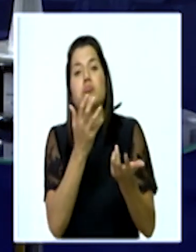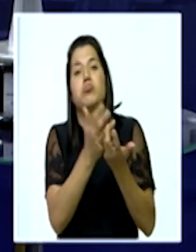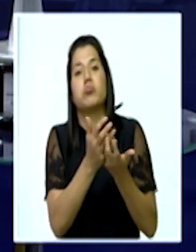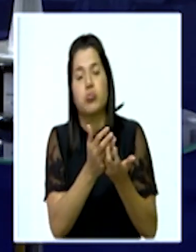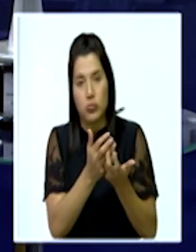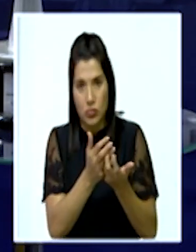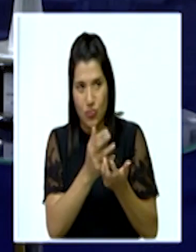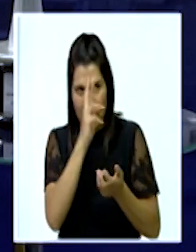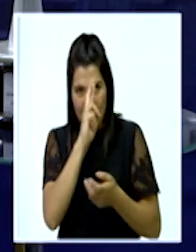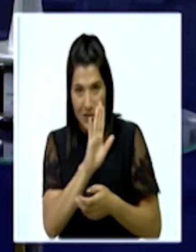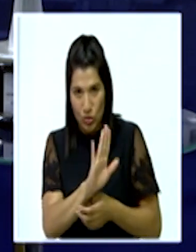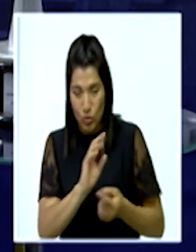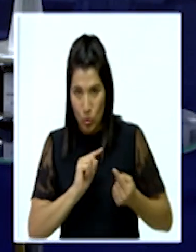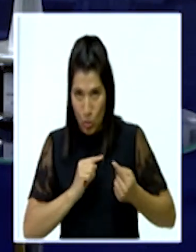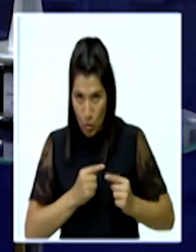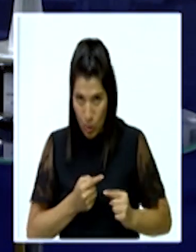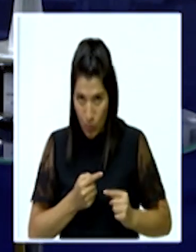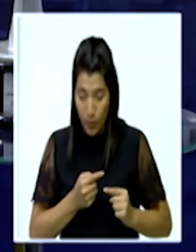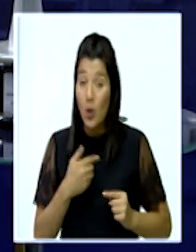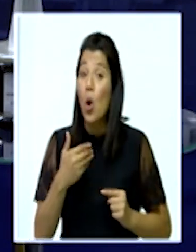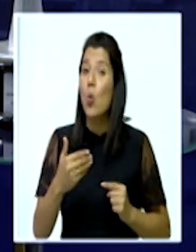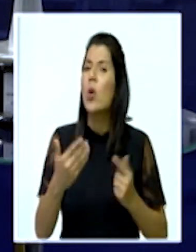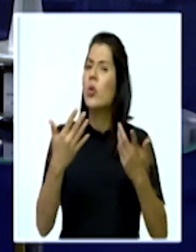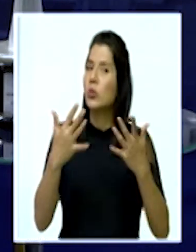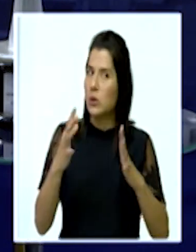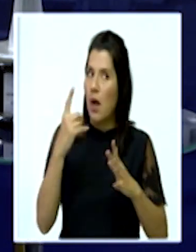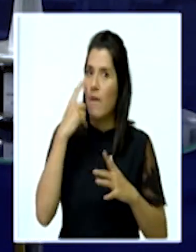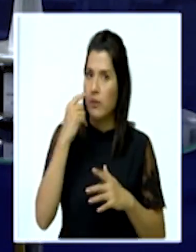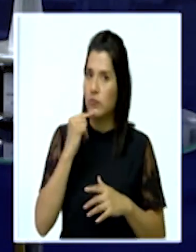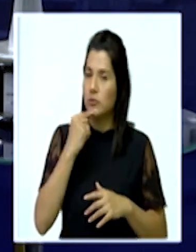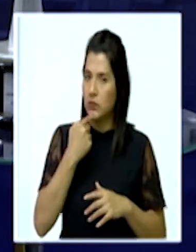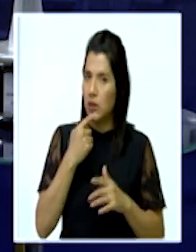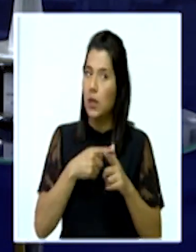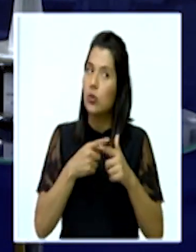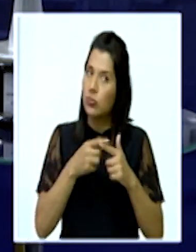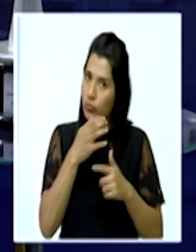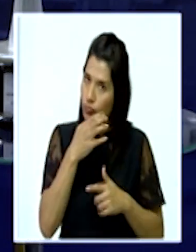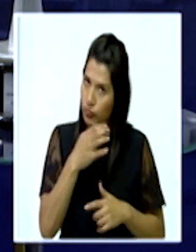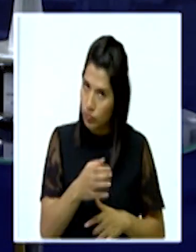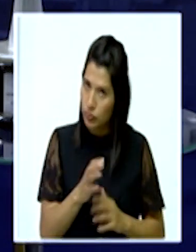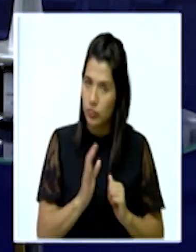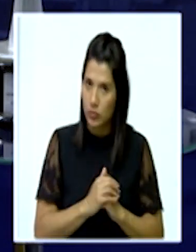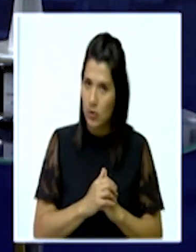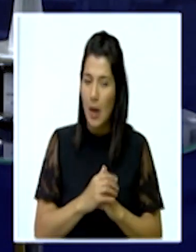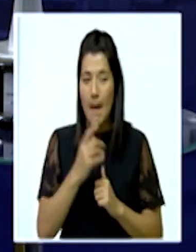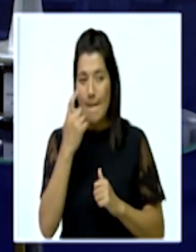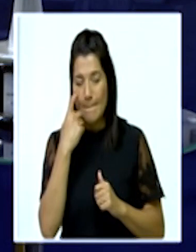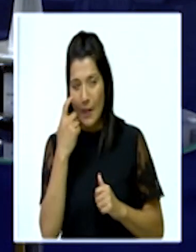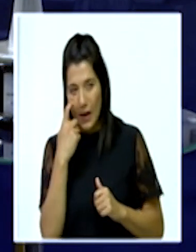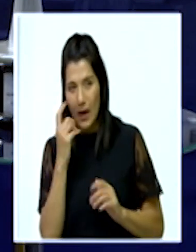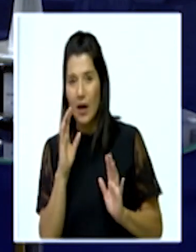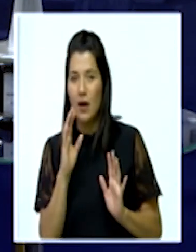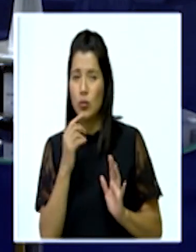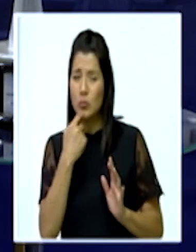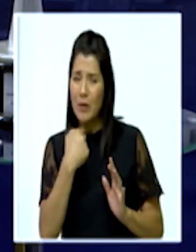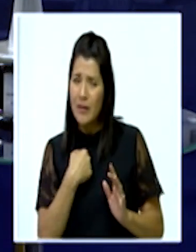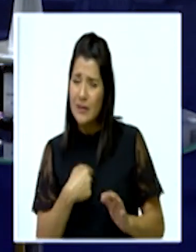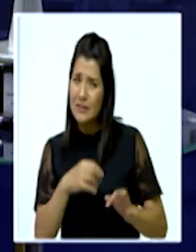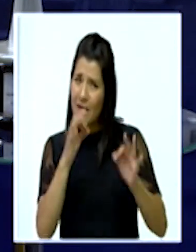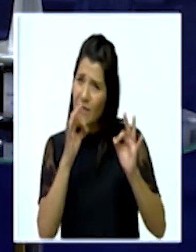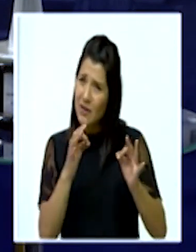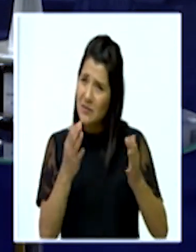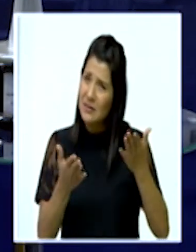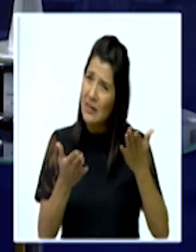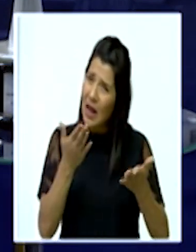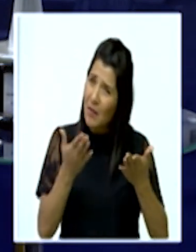según el doliente. Y ya cuando vemos que es muy grave, ya le sugerimos, mira, ya que me sugeriste que estás bien y que no sé qué, tal vez